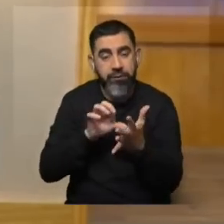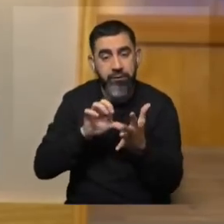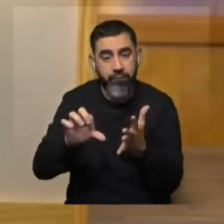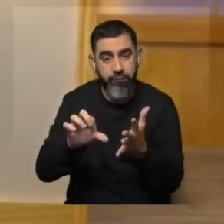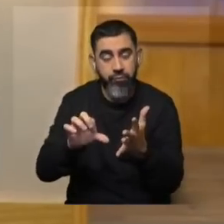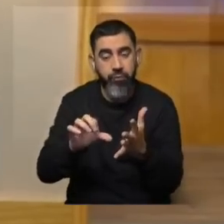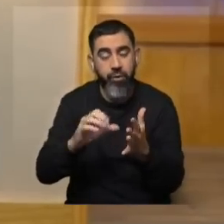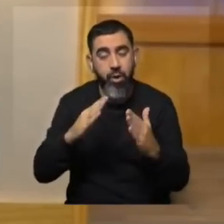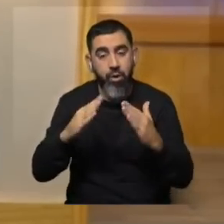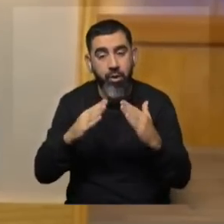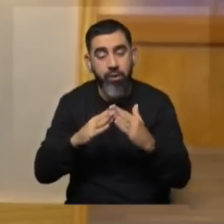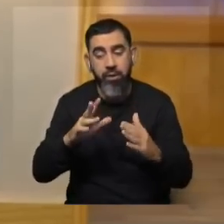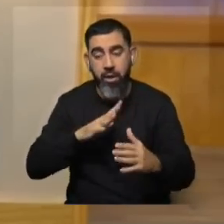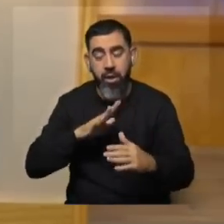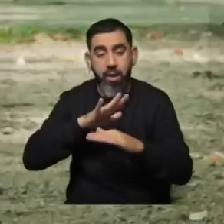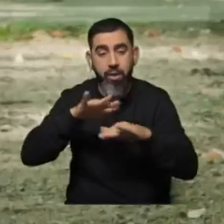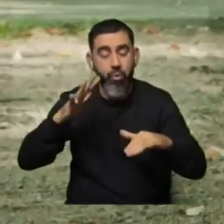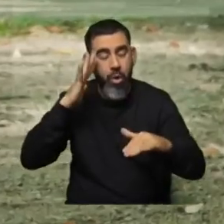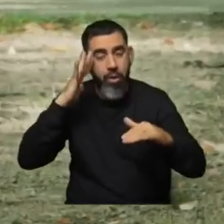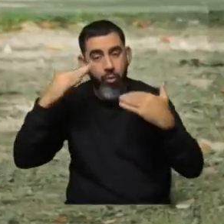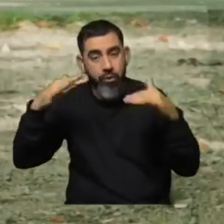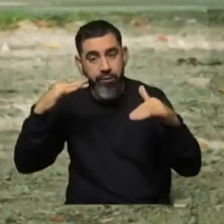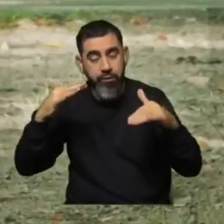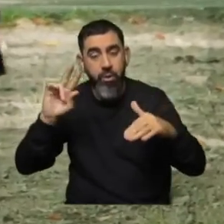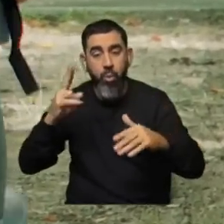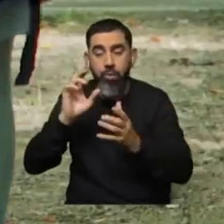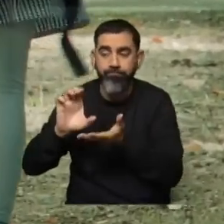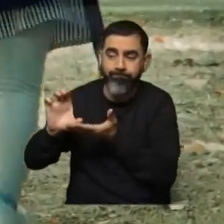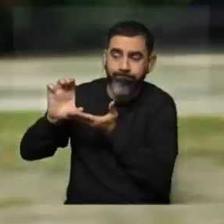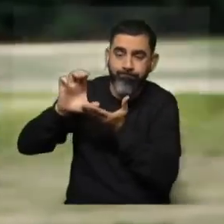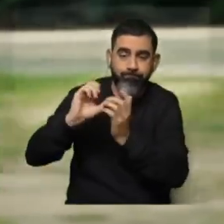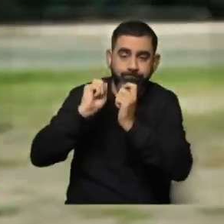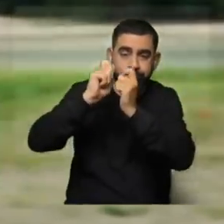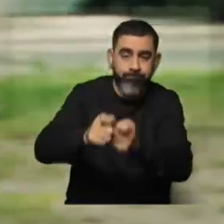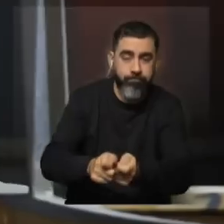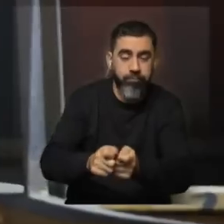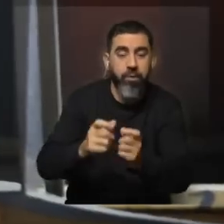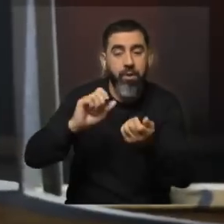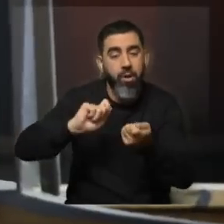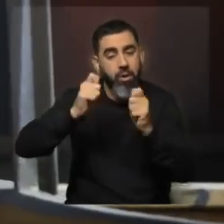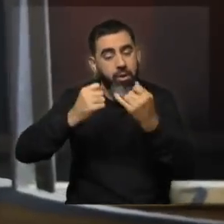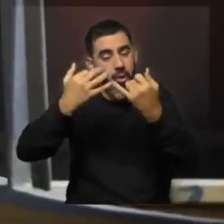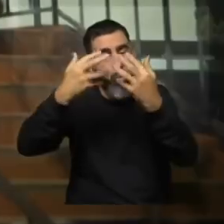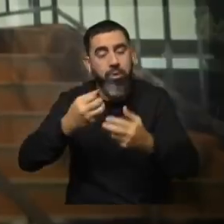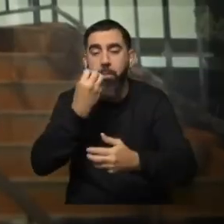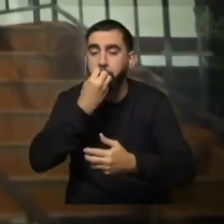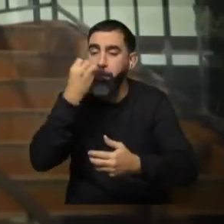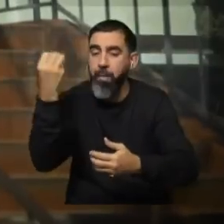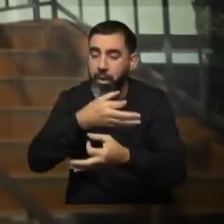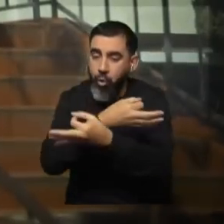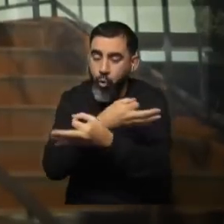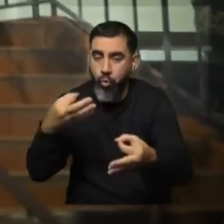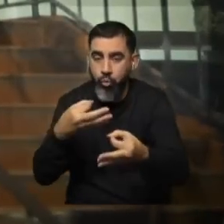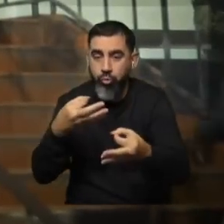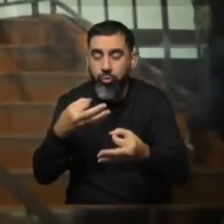impacten en los hogares donde hay niños niñas y adolescentes el Uruguay tiene que invertir más y también tiene que reordenar con más eficiencia eficacia